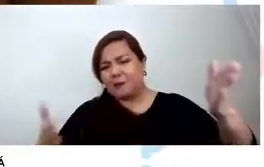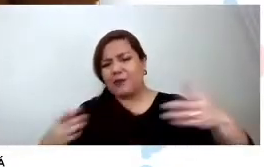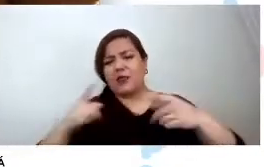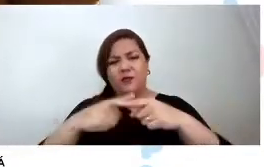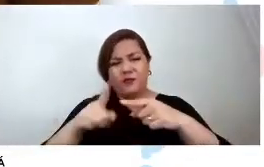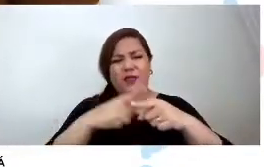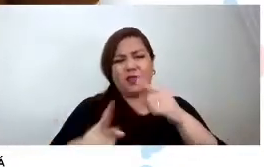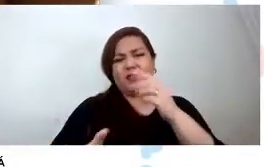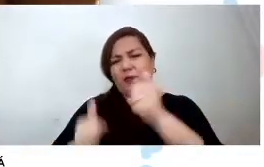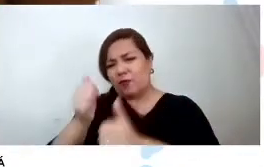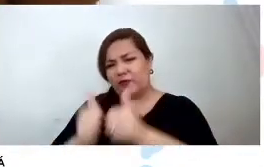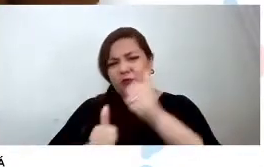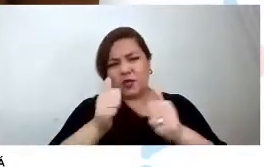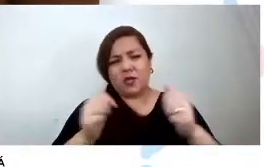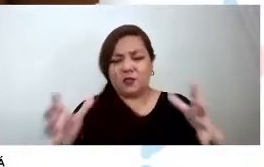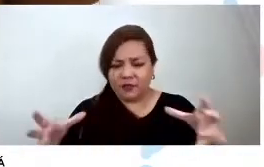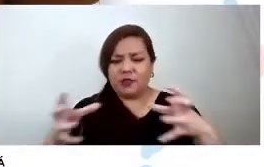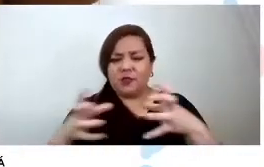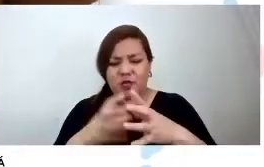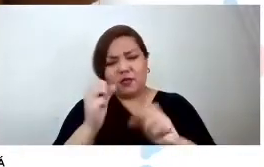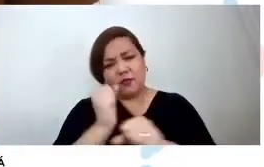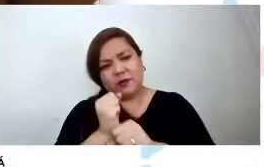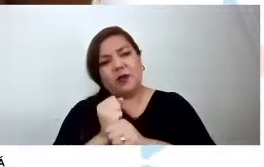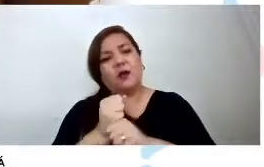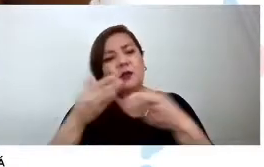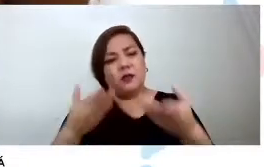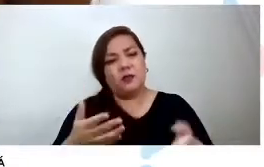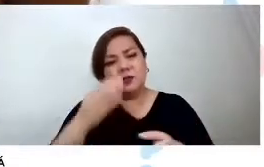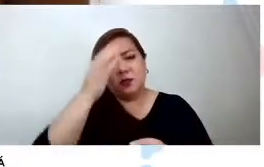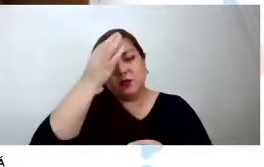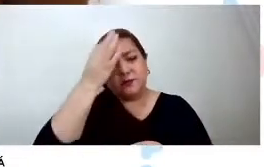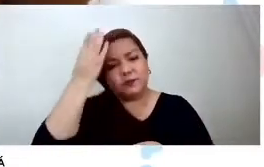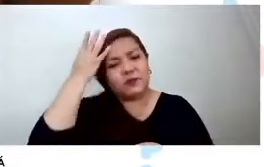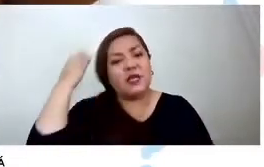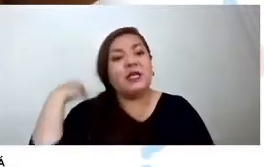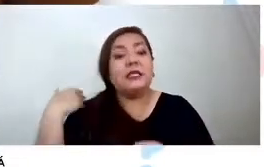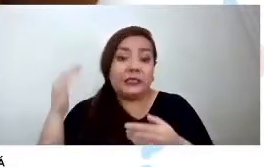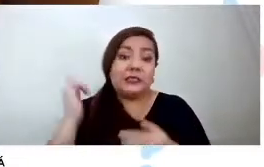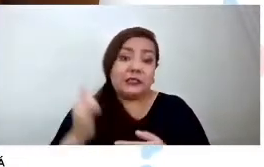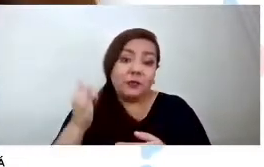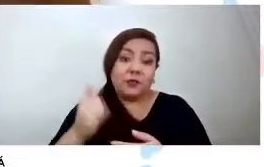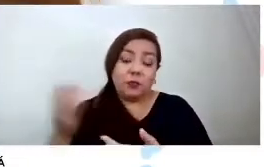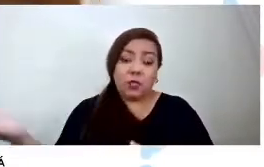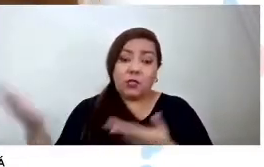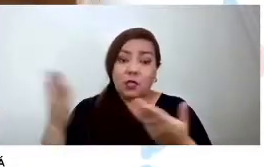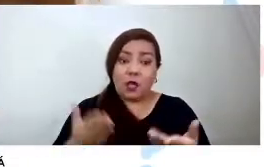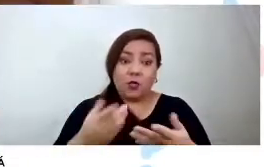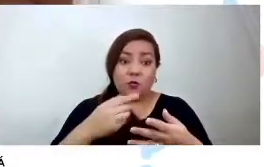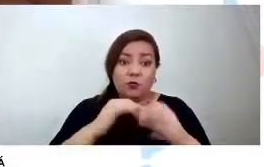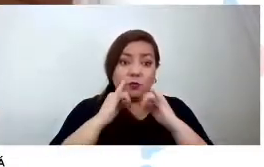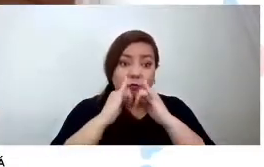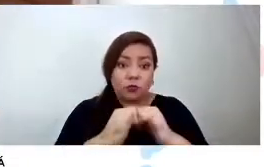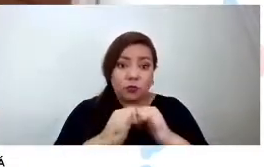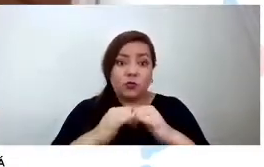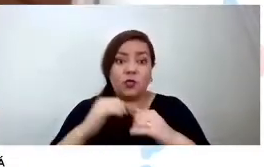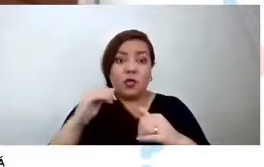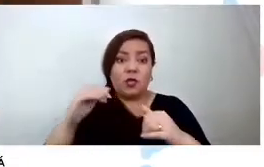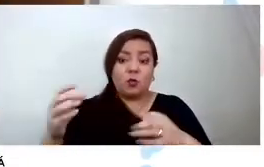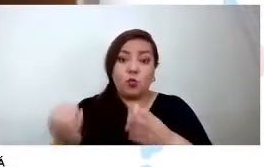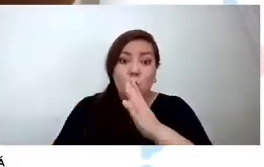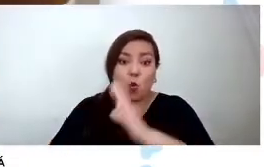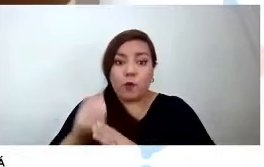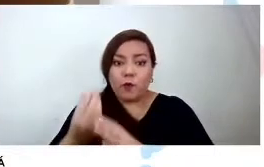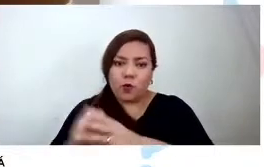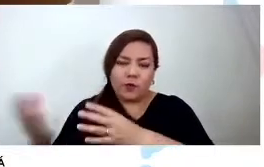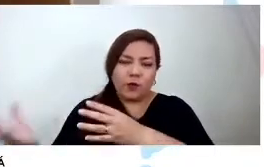Y estamos siempre recibiendo registros fósiles, ¿sí? Están ingresando siempre colecciones a partir